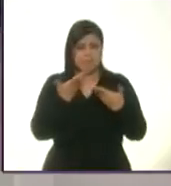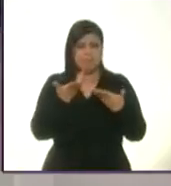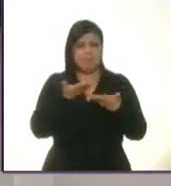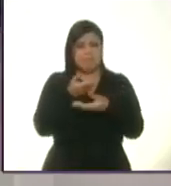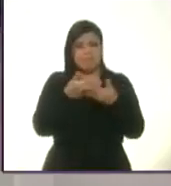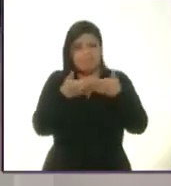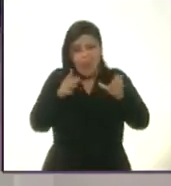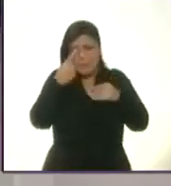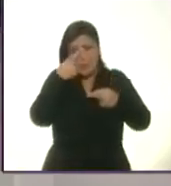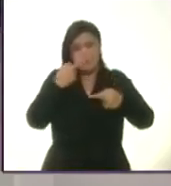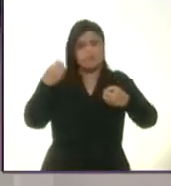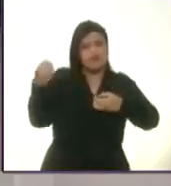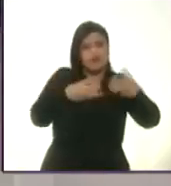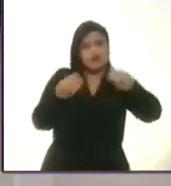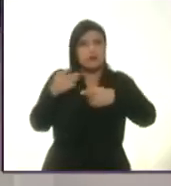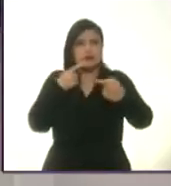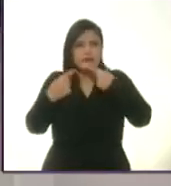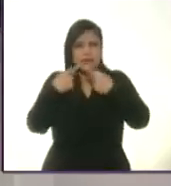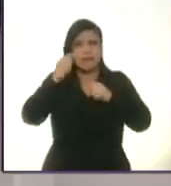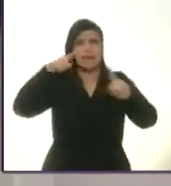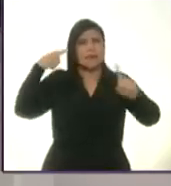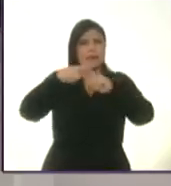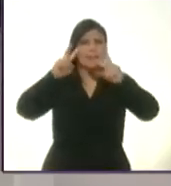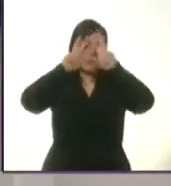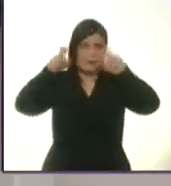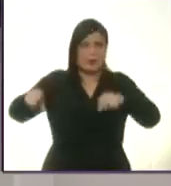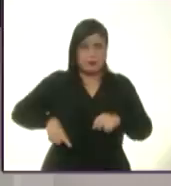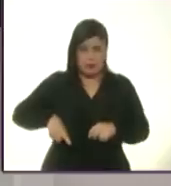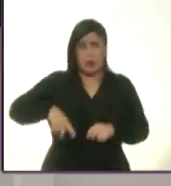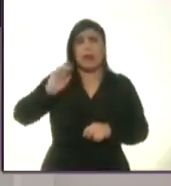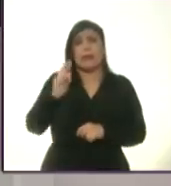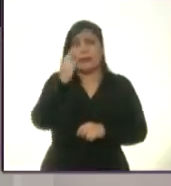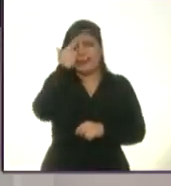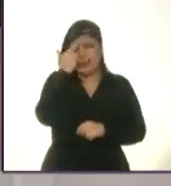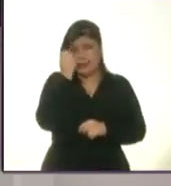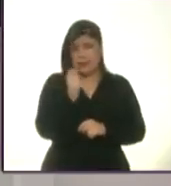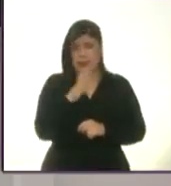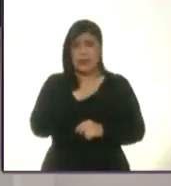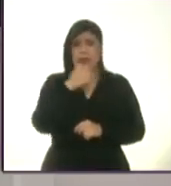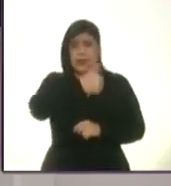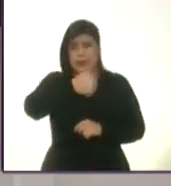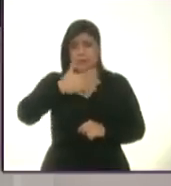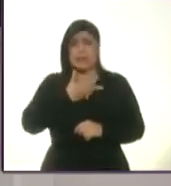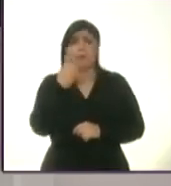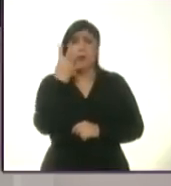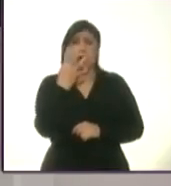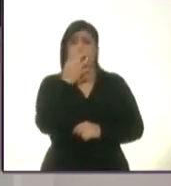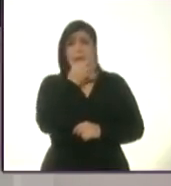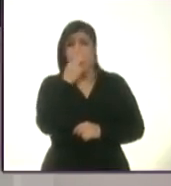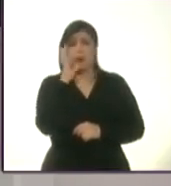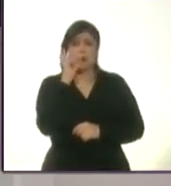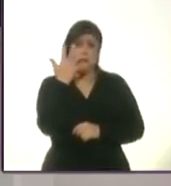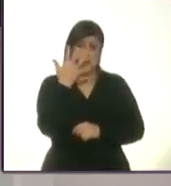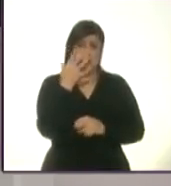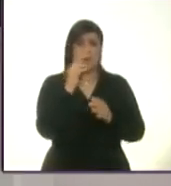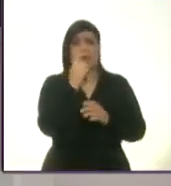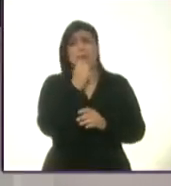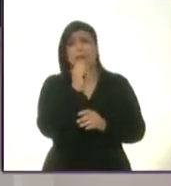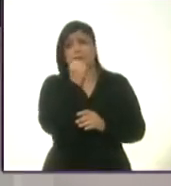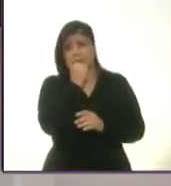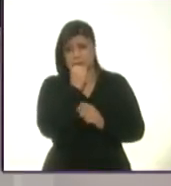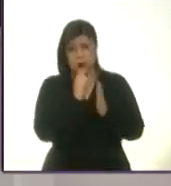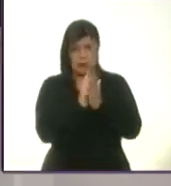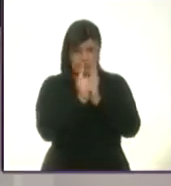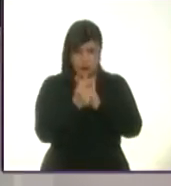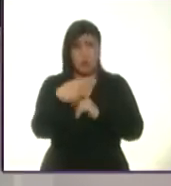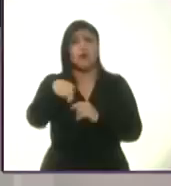el tema de gobierno calidad les recordamos que en este bloque tienen cuatro minutos con 45 segundos que pueden usar como